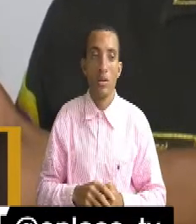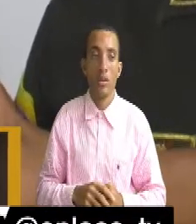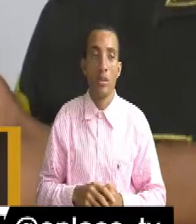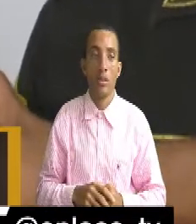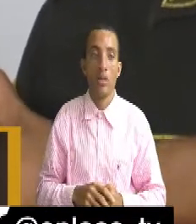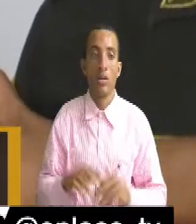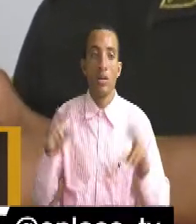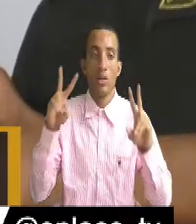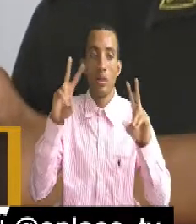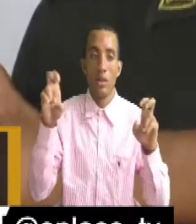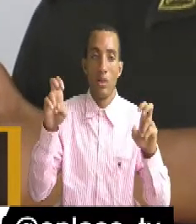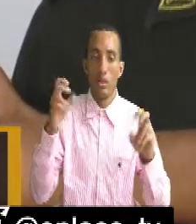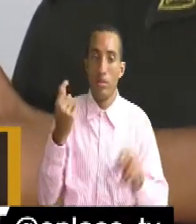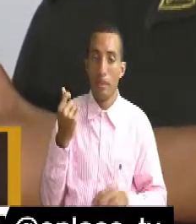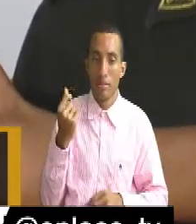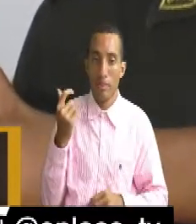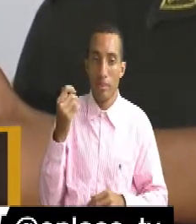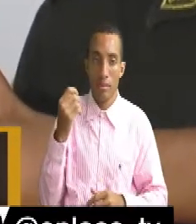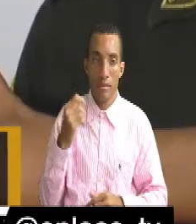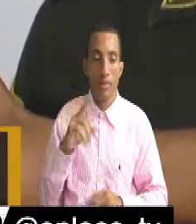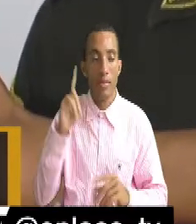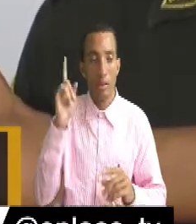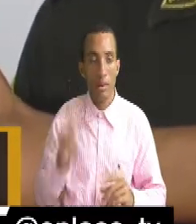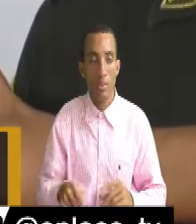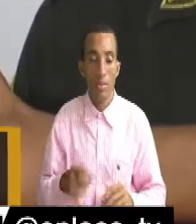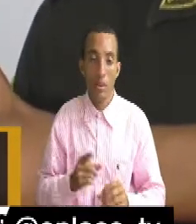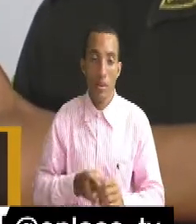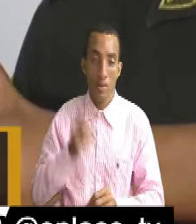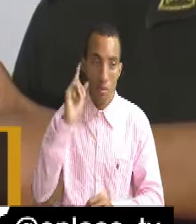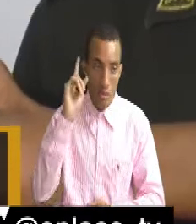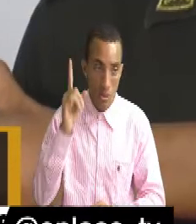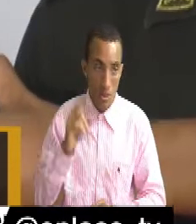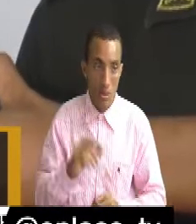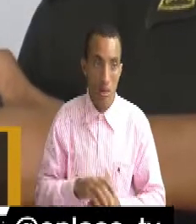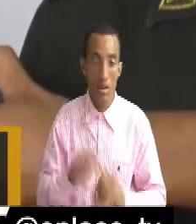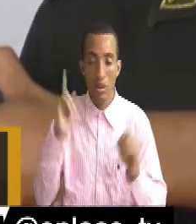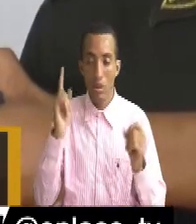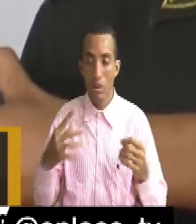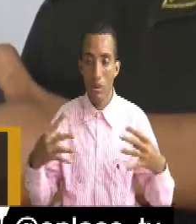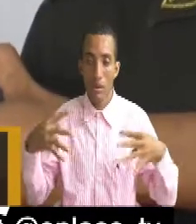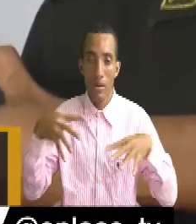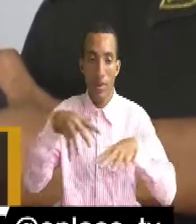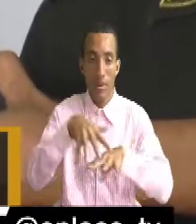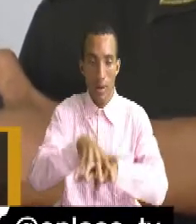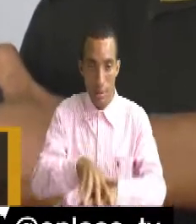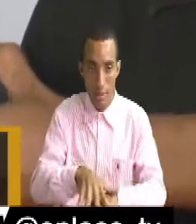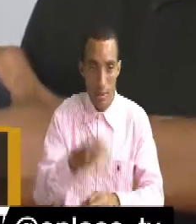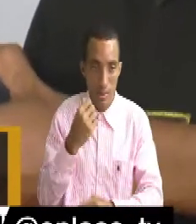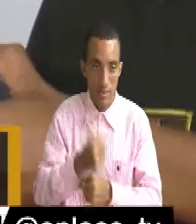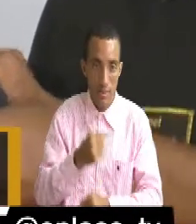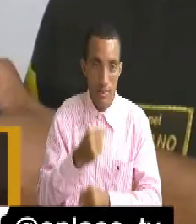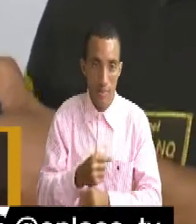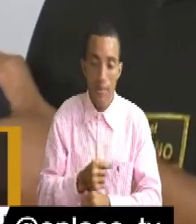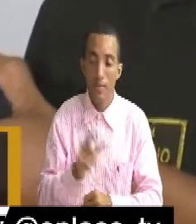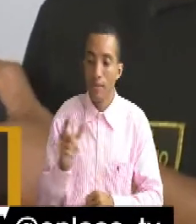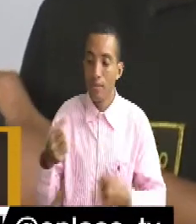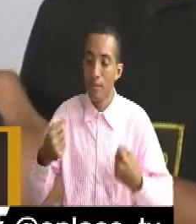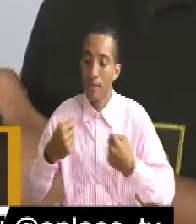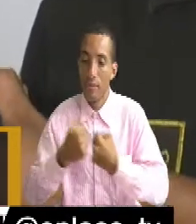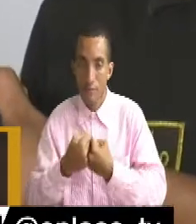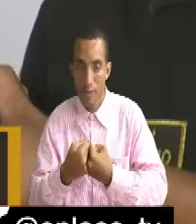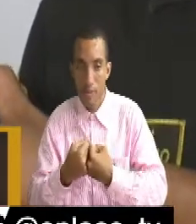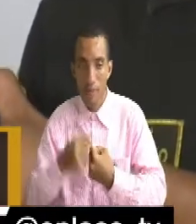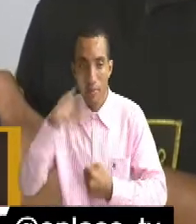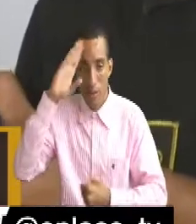de los recursos económicos, la voluntad política que se tiene y el trabajo articulado que se desarrolla junto con la Policía, el tema